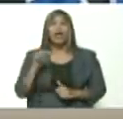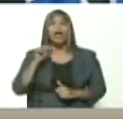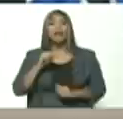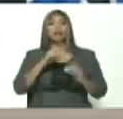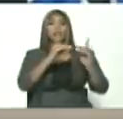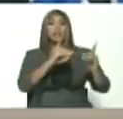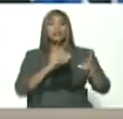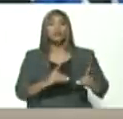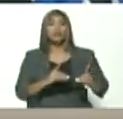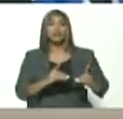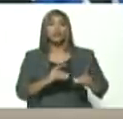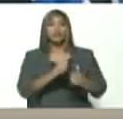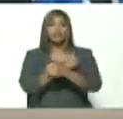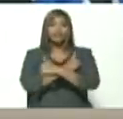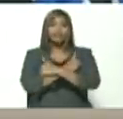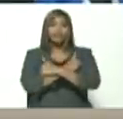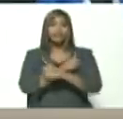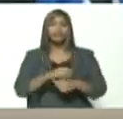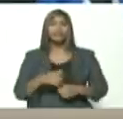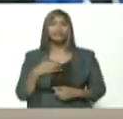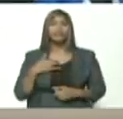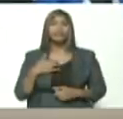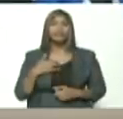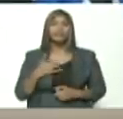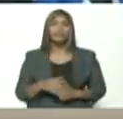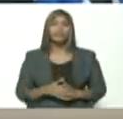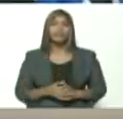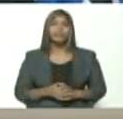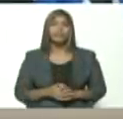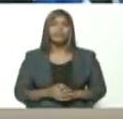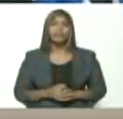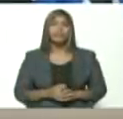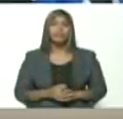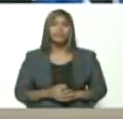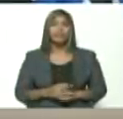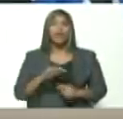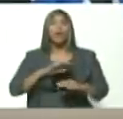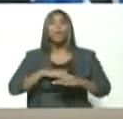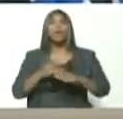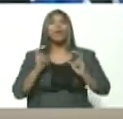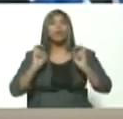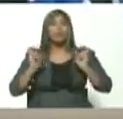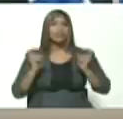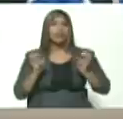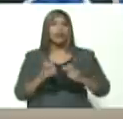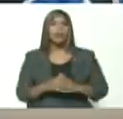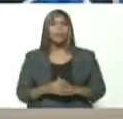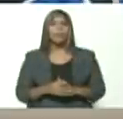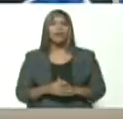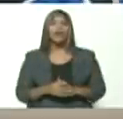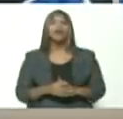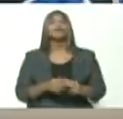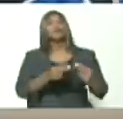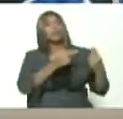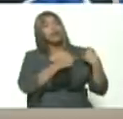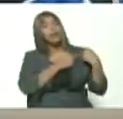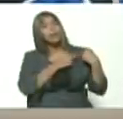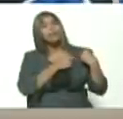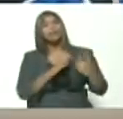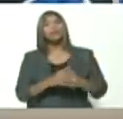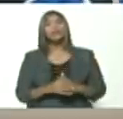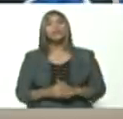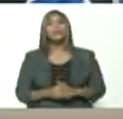decisiones, que las decisiones definitivas sobre estos asuntos requieren, ¿verdad?, y corresponden